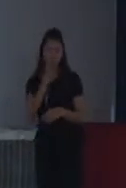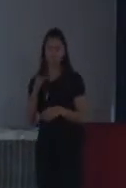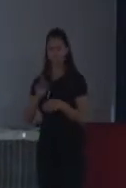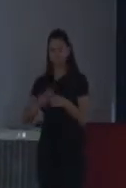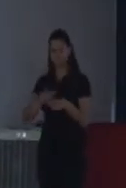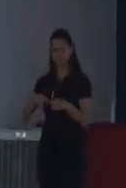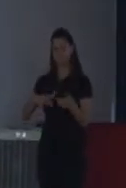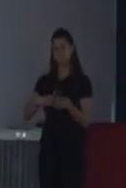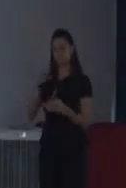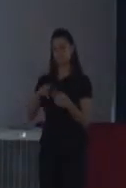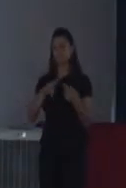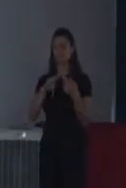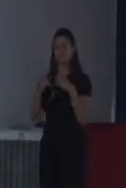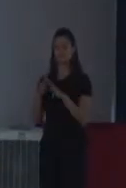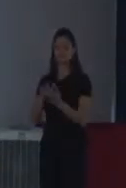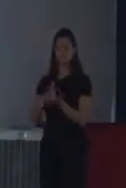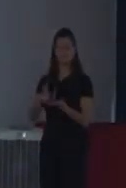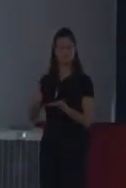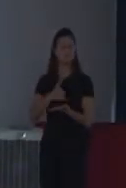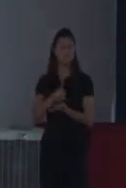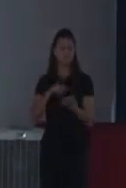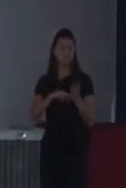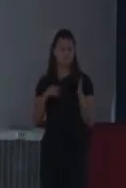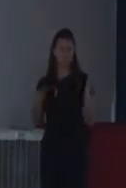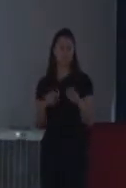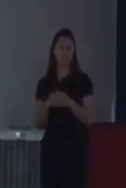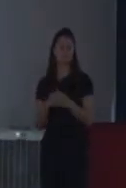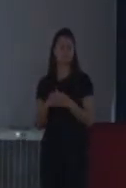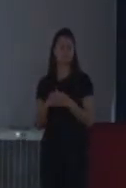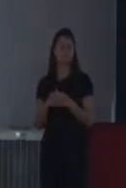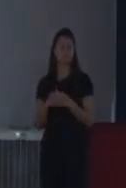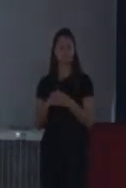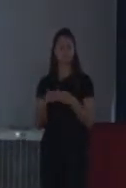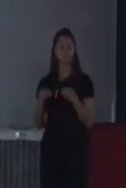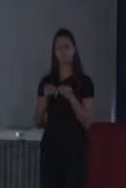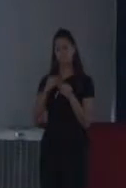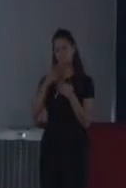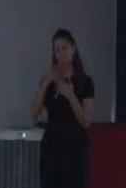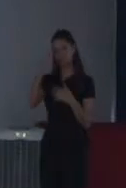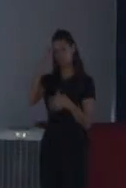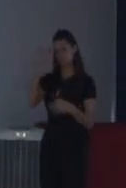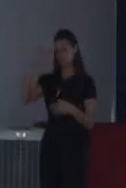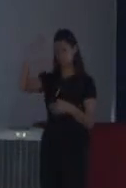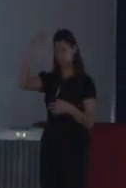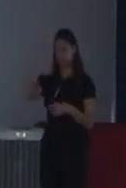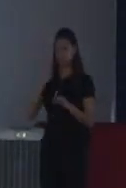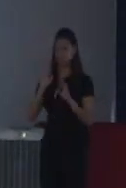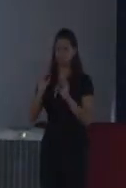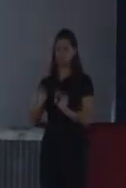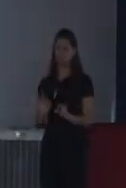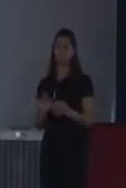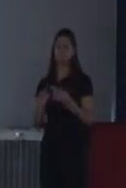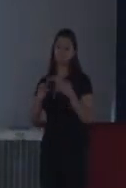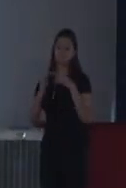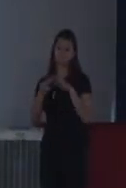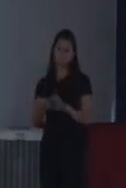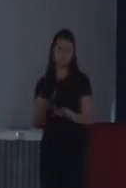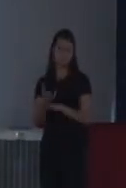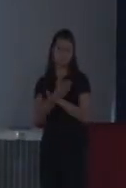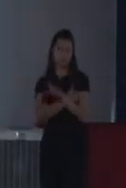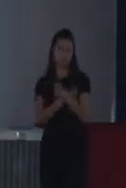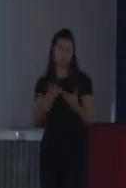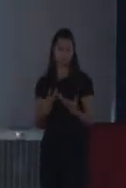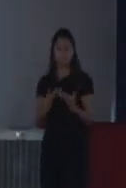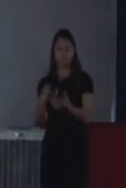conforme a los lineamientos técnicos y el profesionalismo de acuerdo a lo